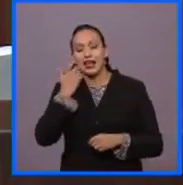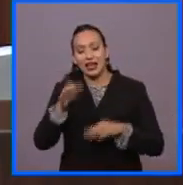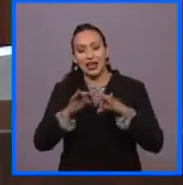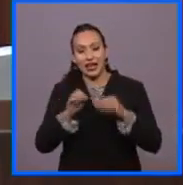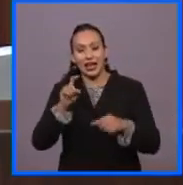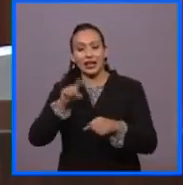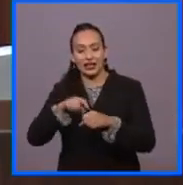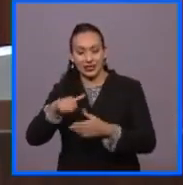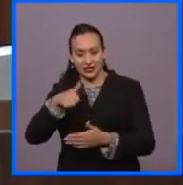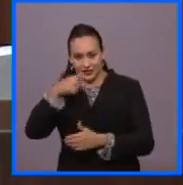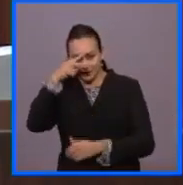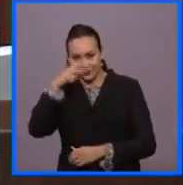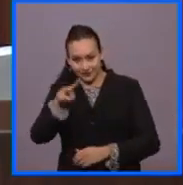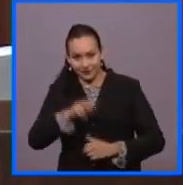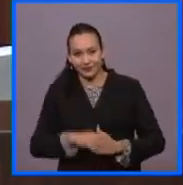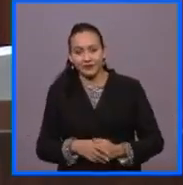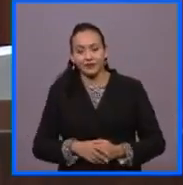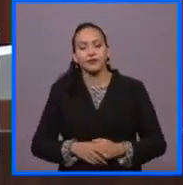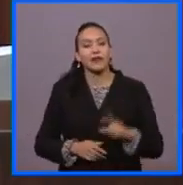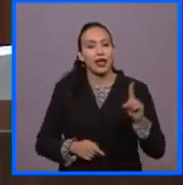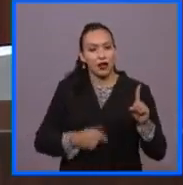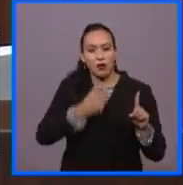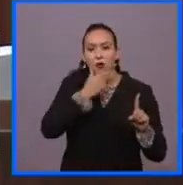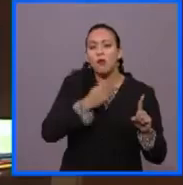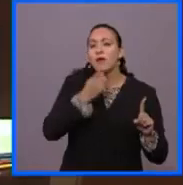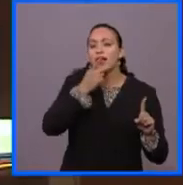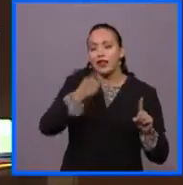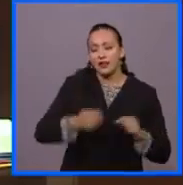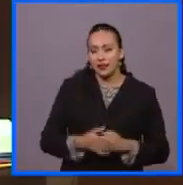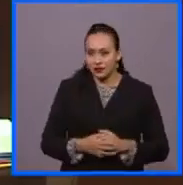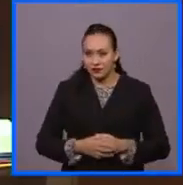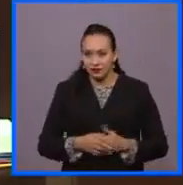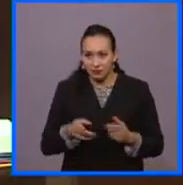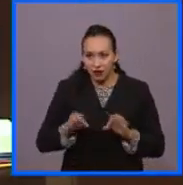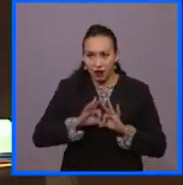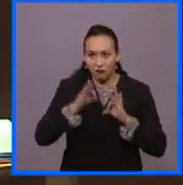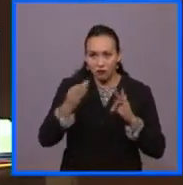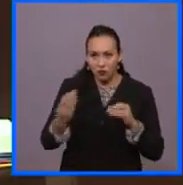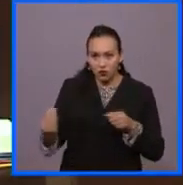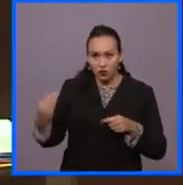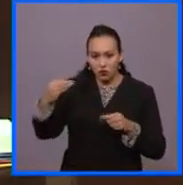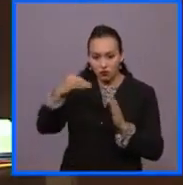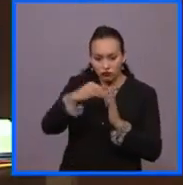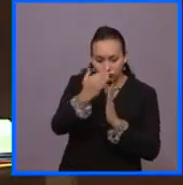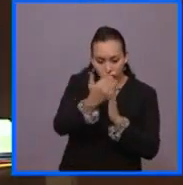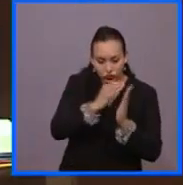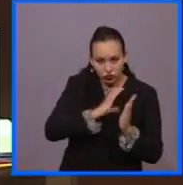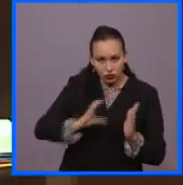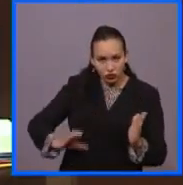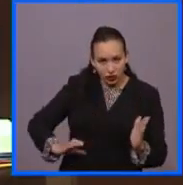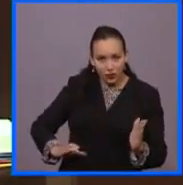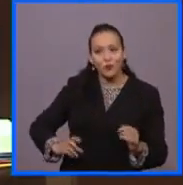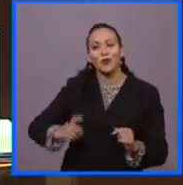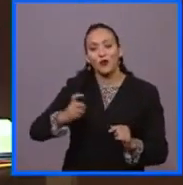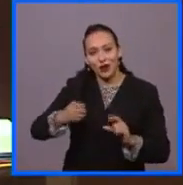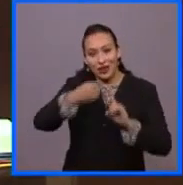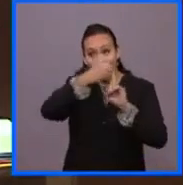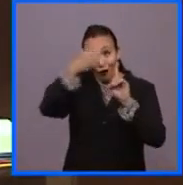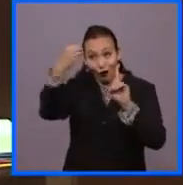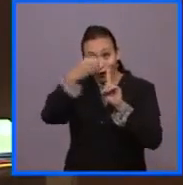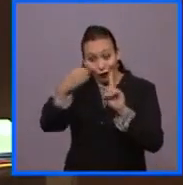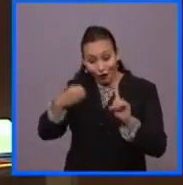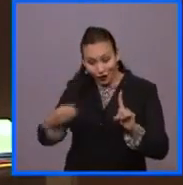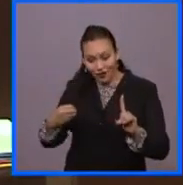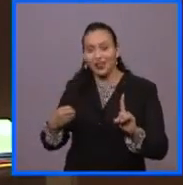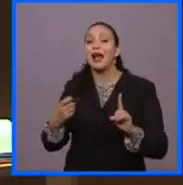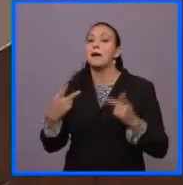distrito en la Ciudad de México. El actor argumenta que el orden en que se incluyó a los candidatos influyó en los resultados. El